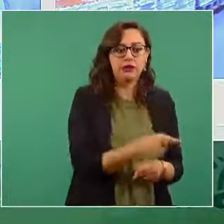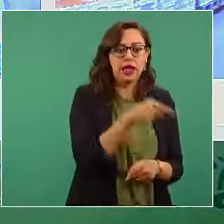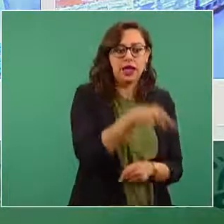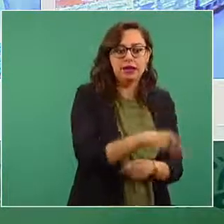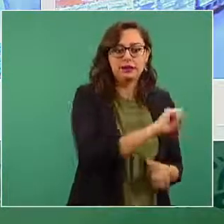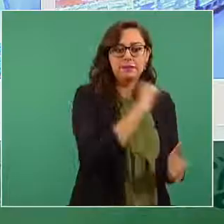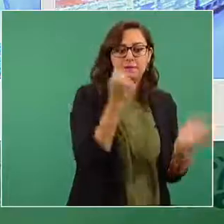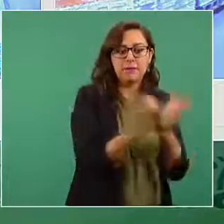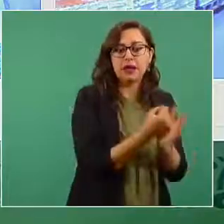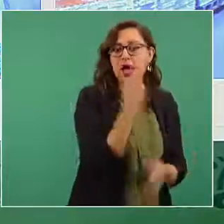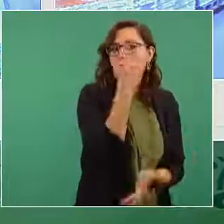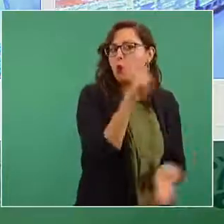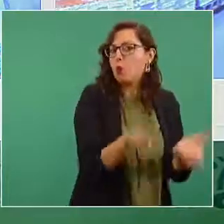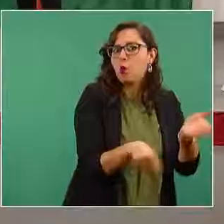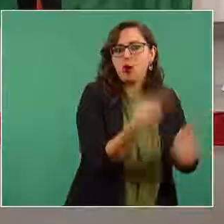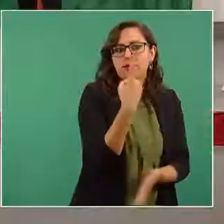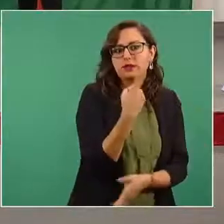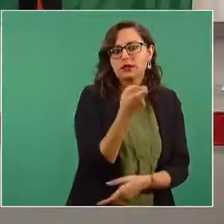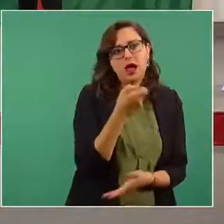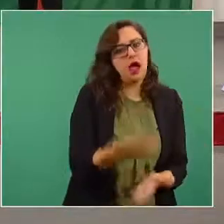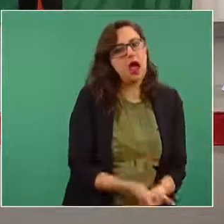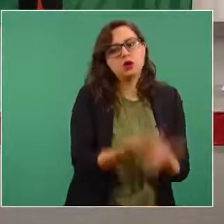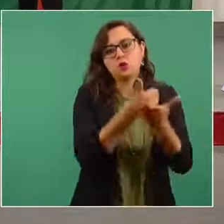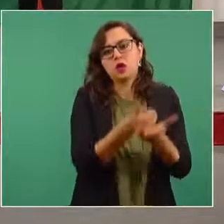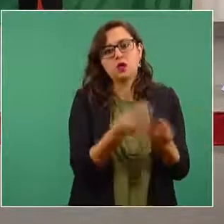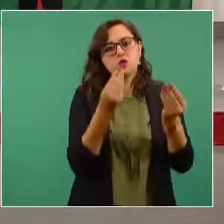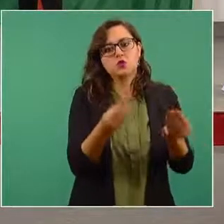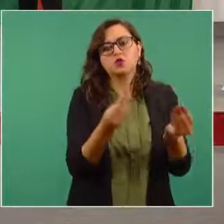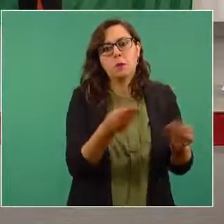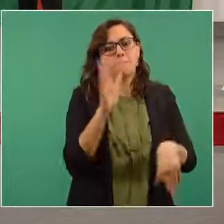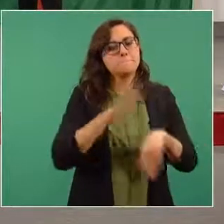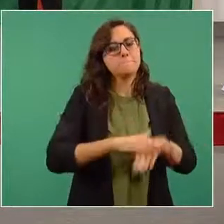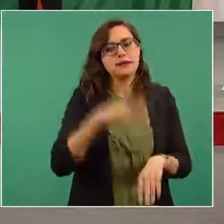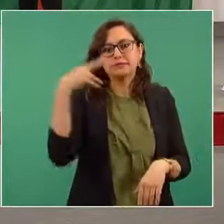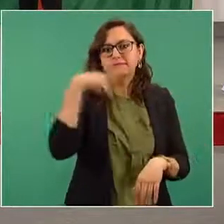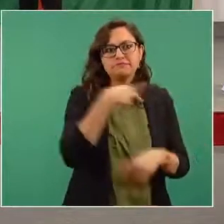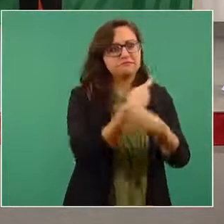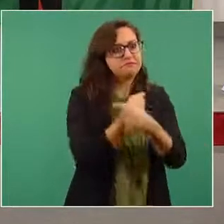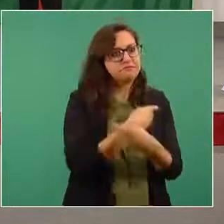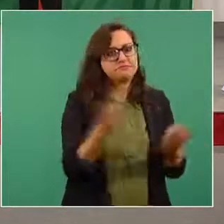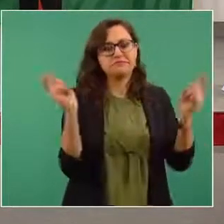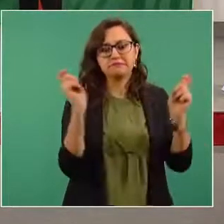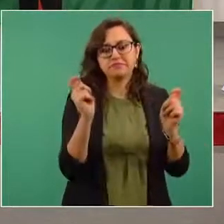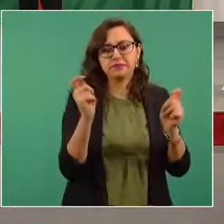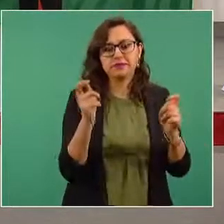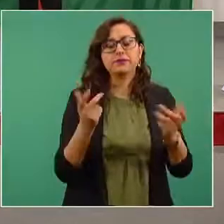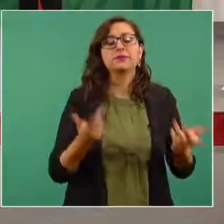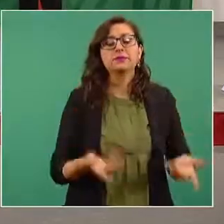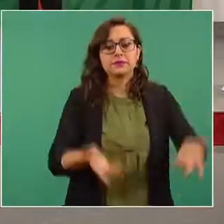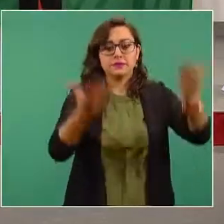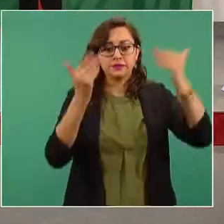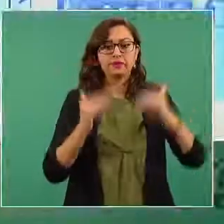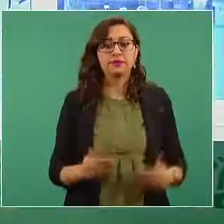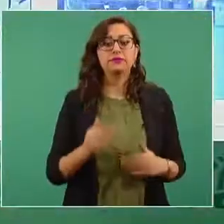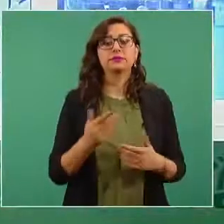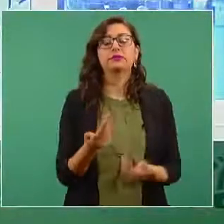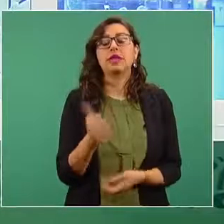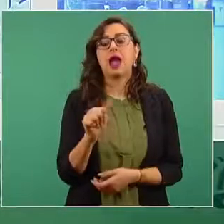tiempo. Bueno, la siguiente, por favor. De AstraZeneca le pedimos un reporte esta